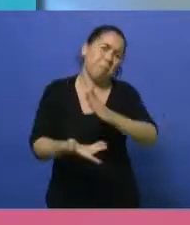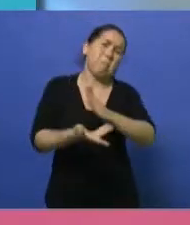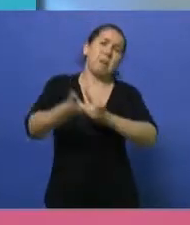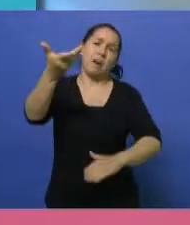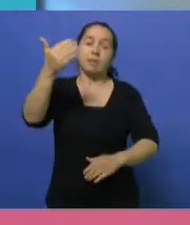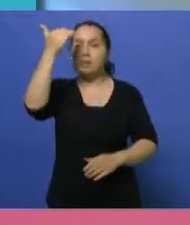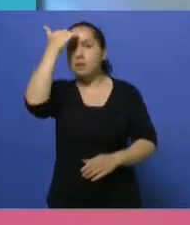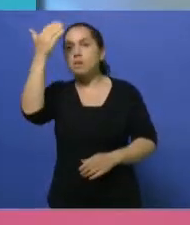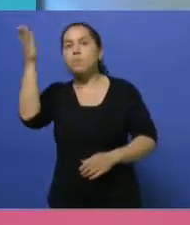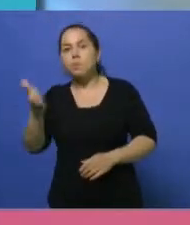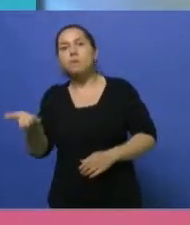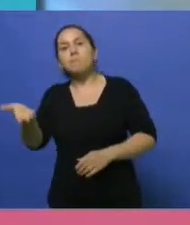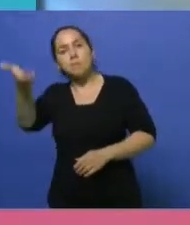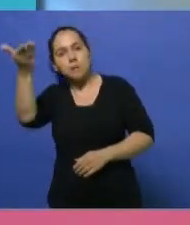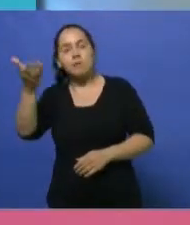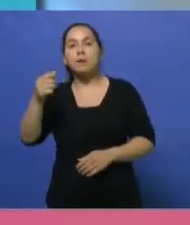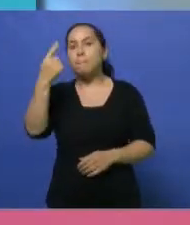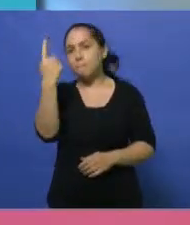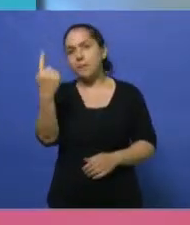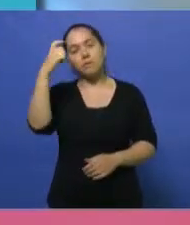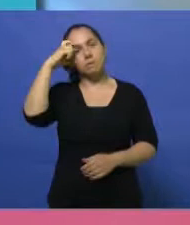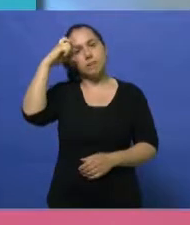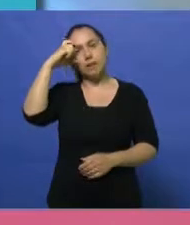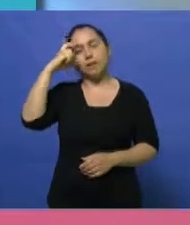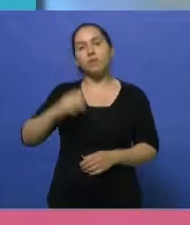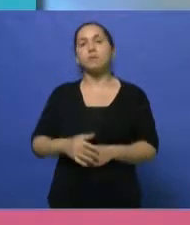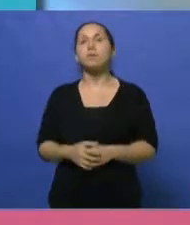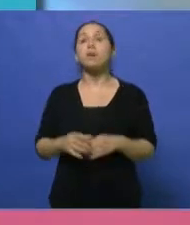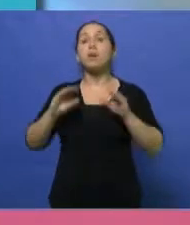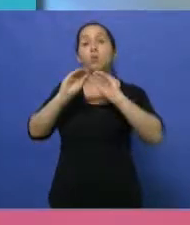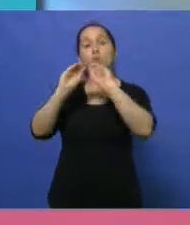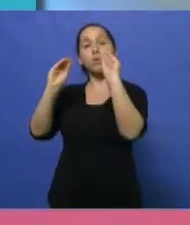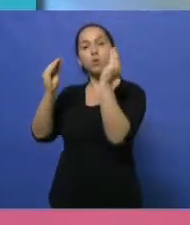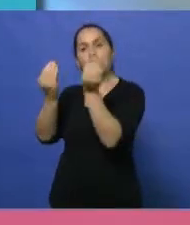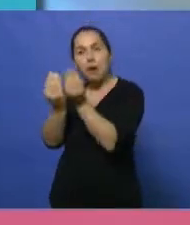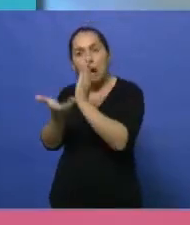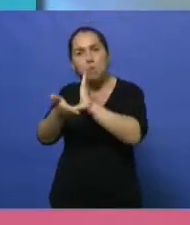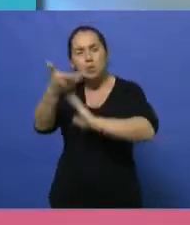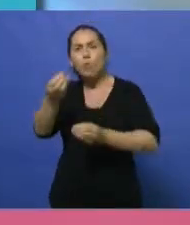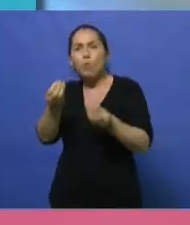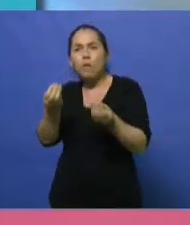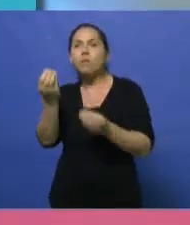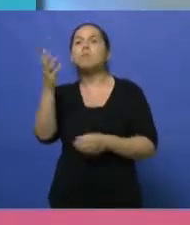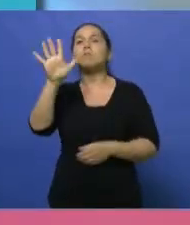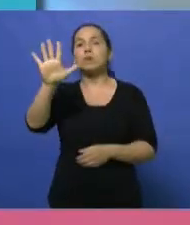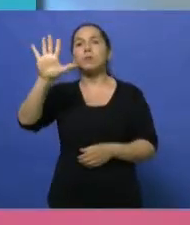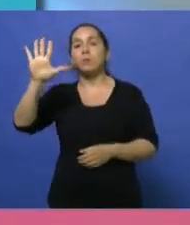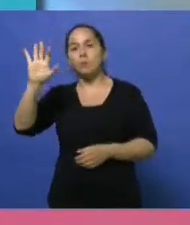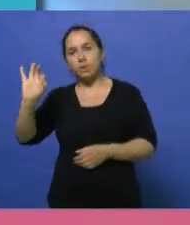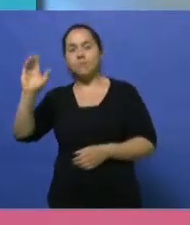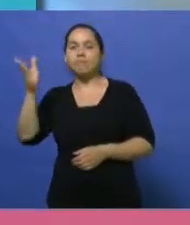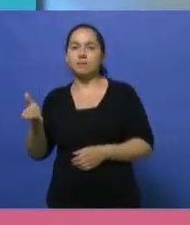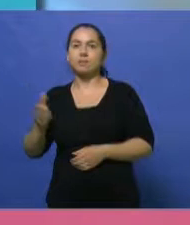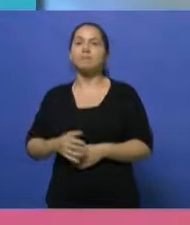un 15% más. Lo que conlleva un aumento total de un 50%. El punto es